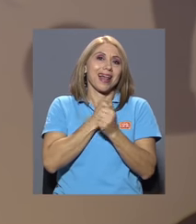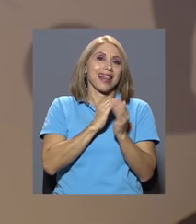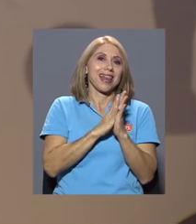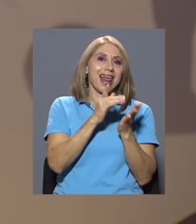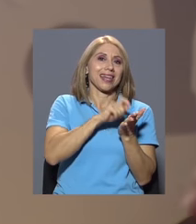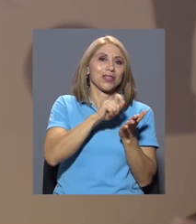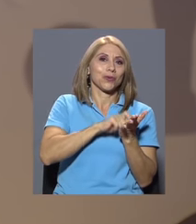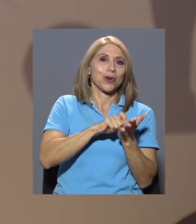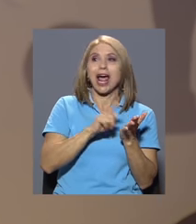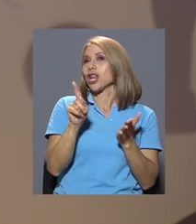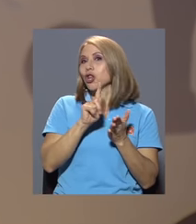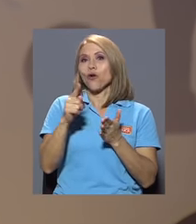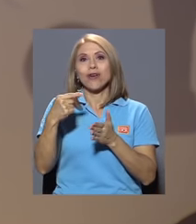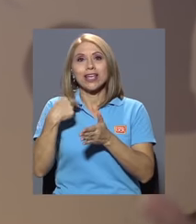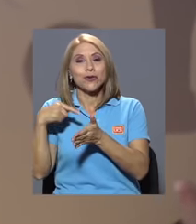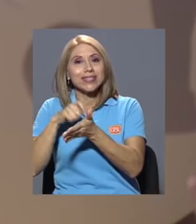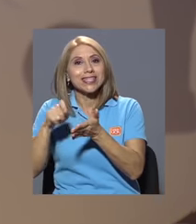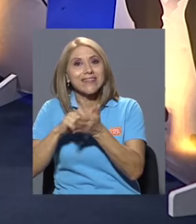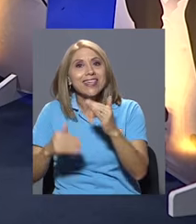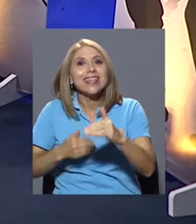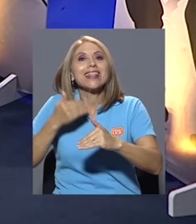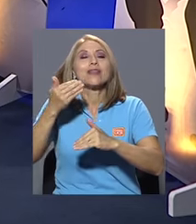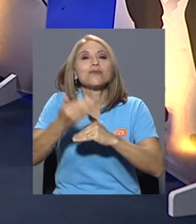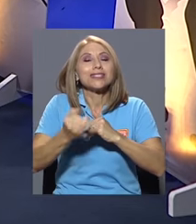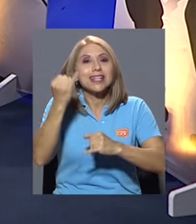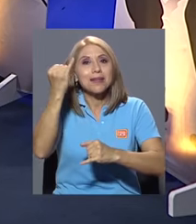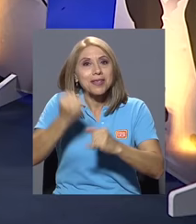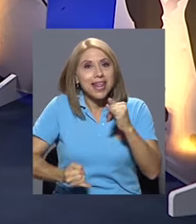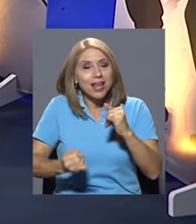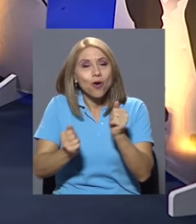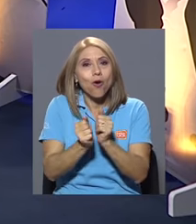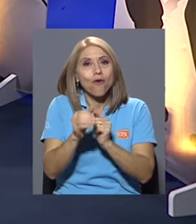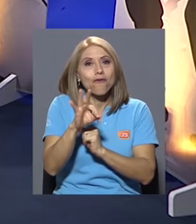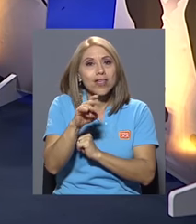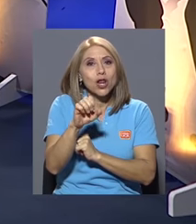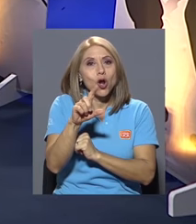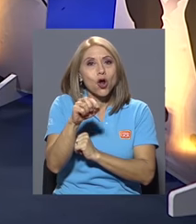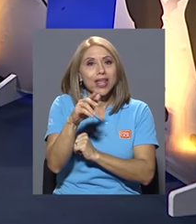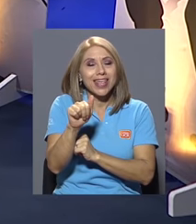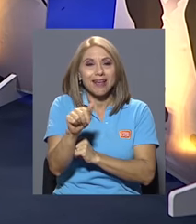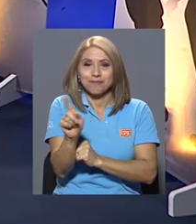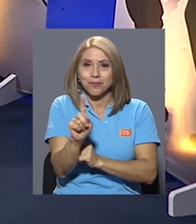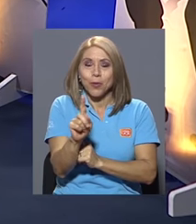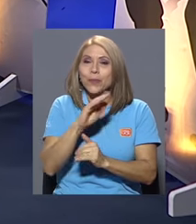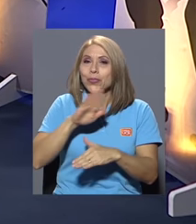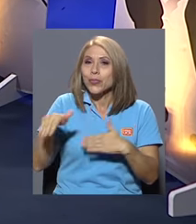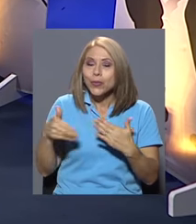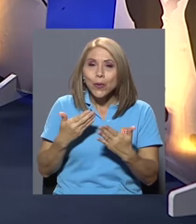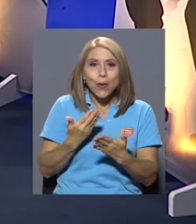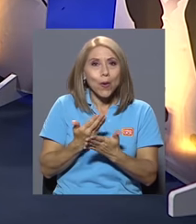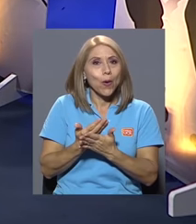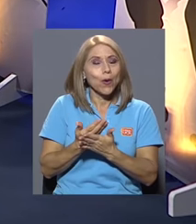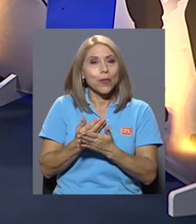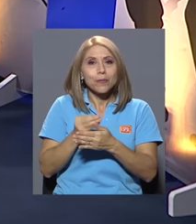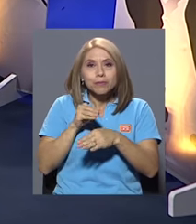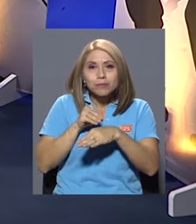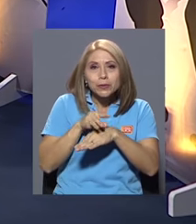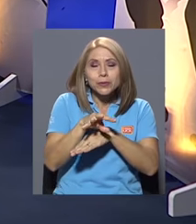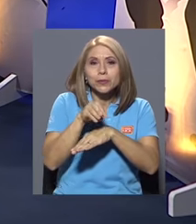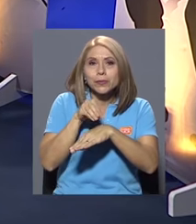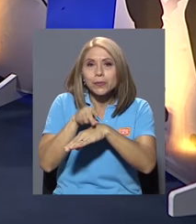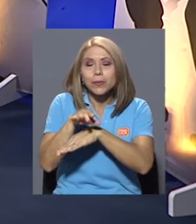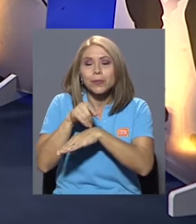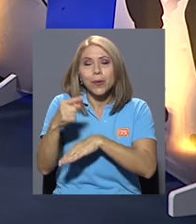Escribí porque terminé en filología. Ya. O sea, pienso que todo ha estado marcado, hasta cierto punto ha sido marcado